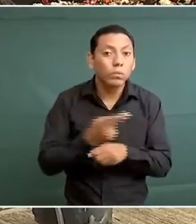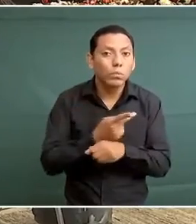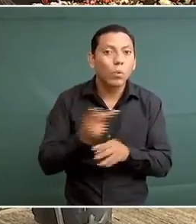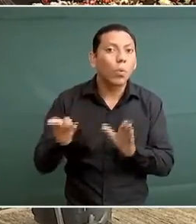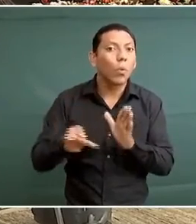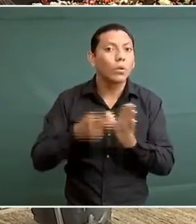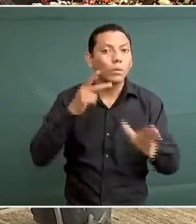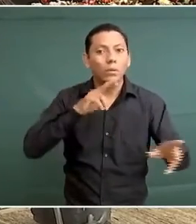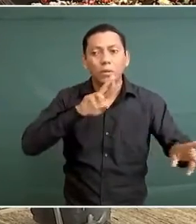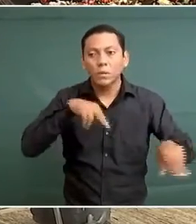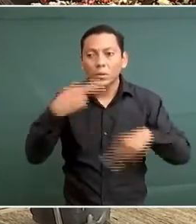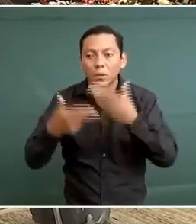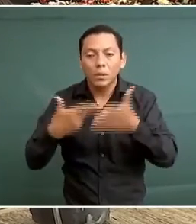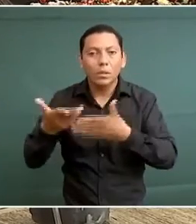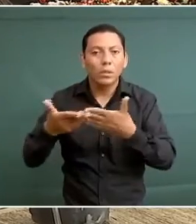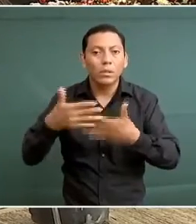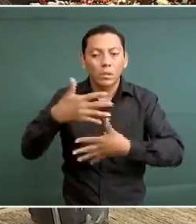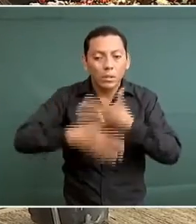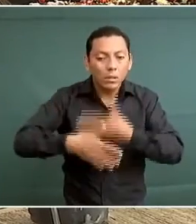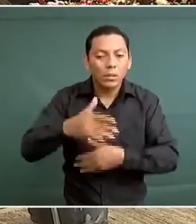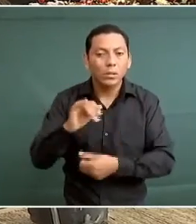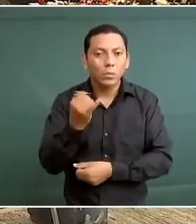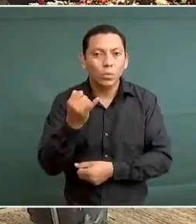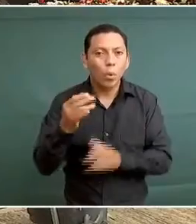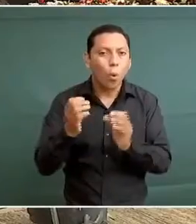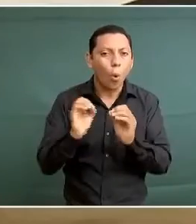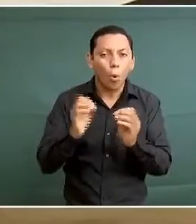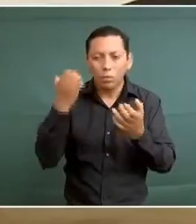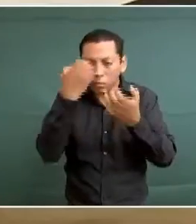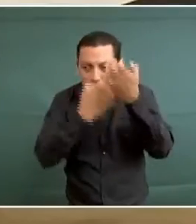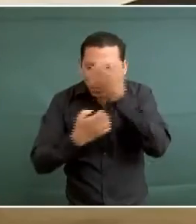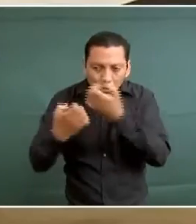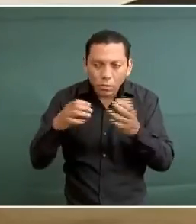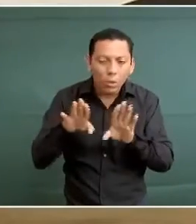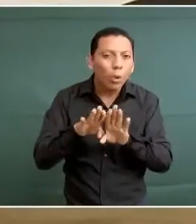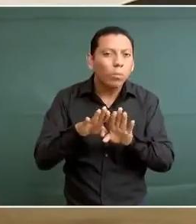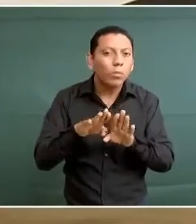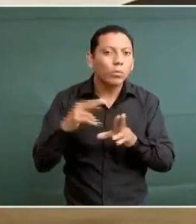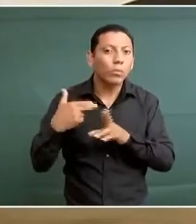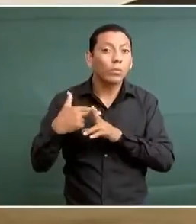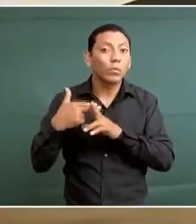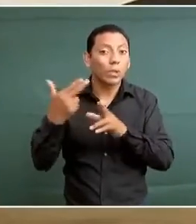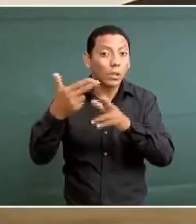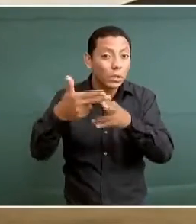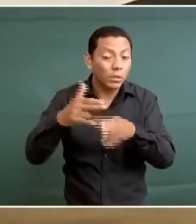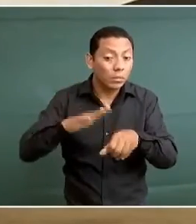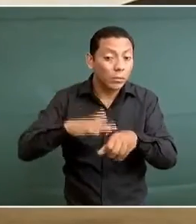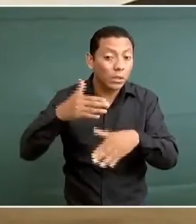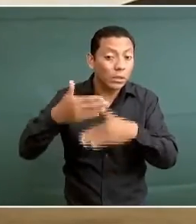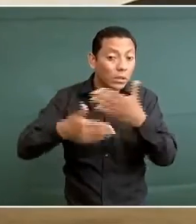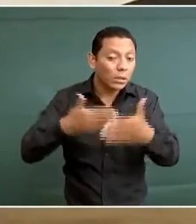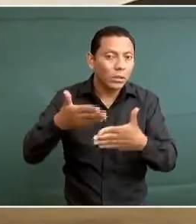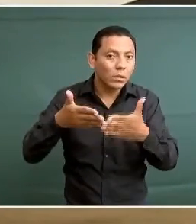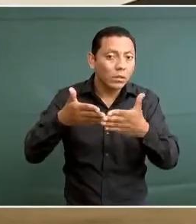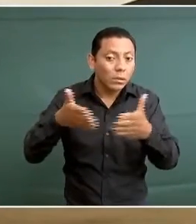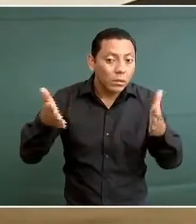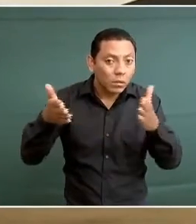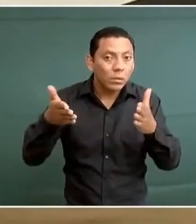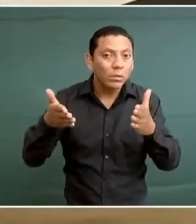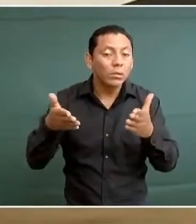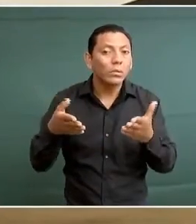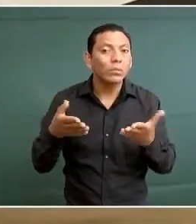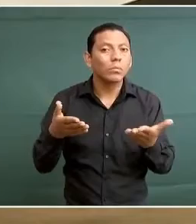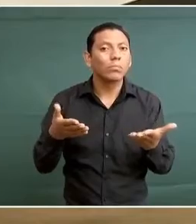regresar el 15 de junio o se está analizando la posibilidad de ir más allá en en la en este levantamiento